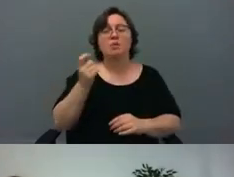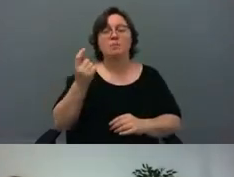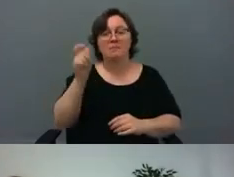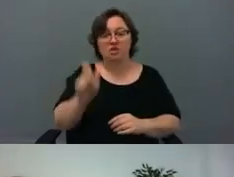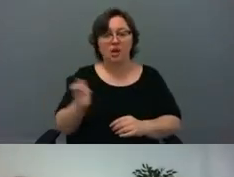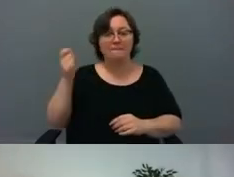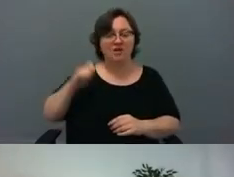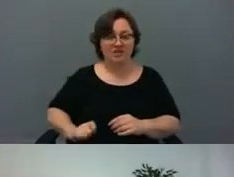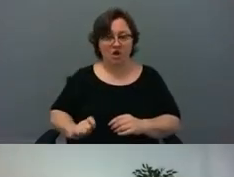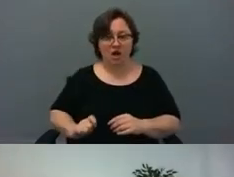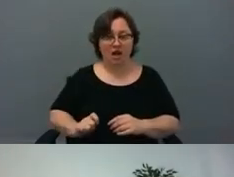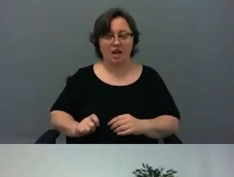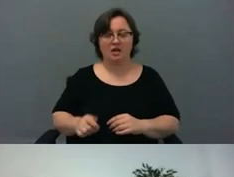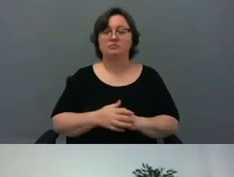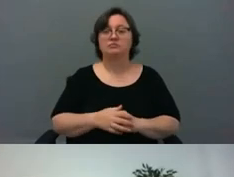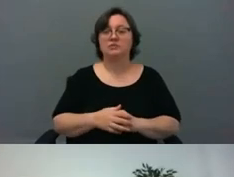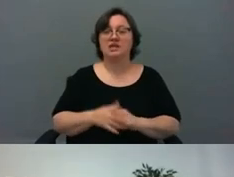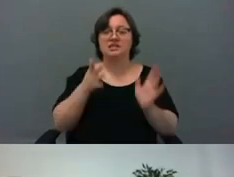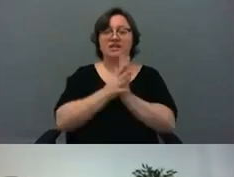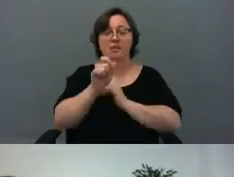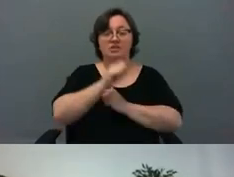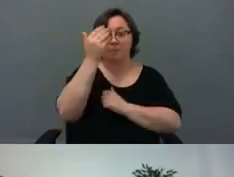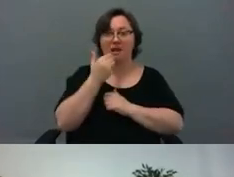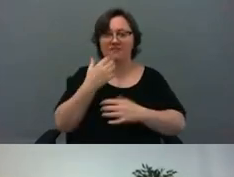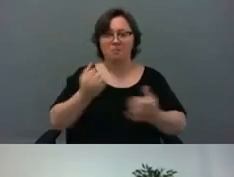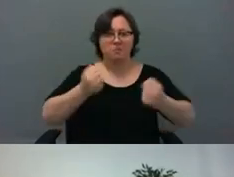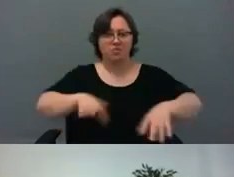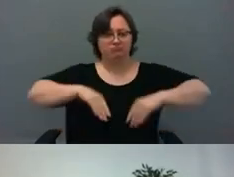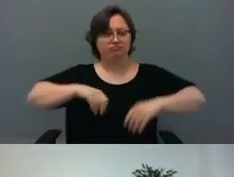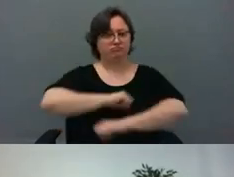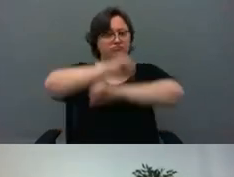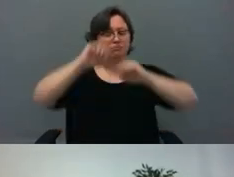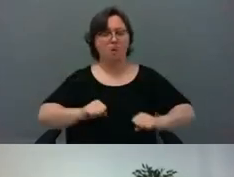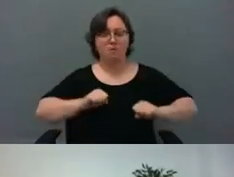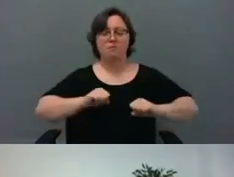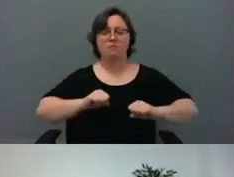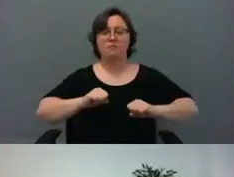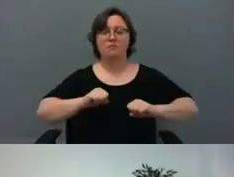es empoderar a las personas con parálisis cerebral para que sean ellas quienes